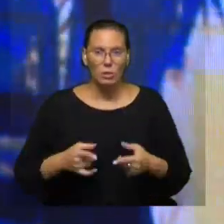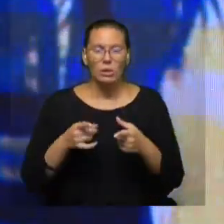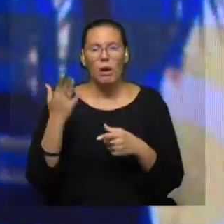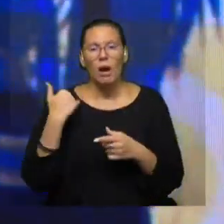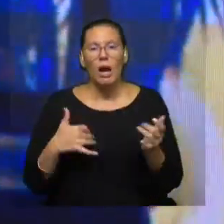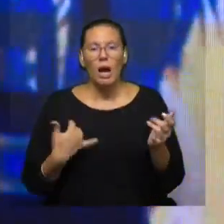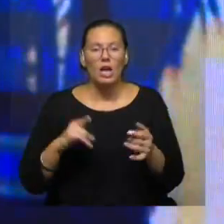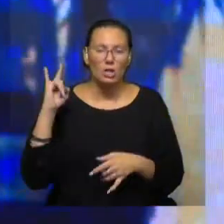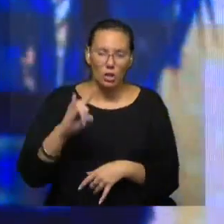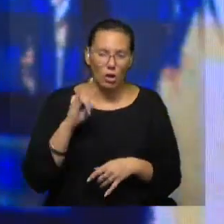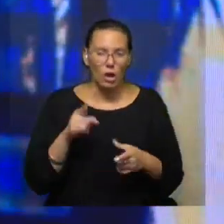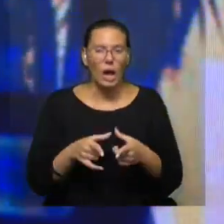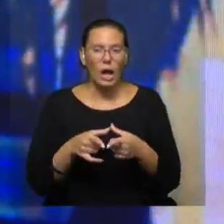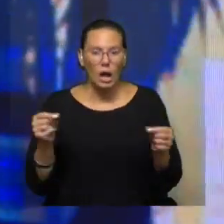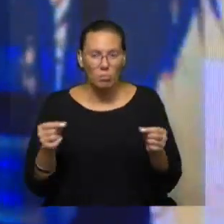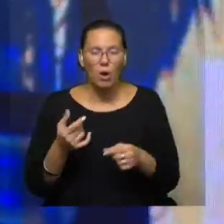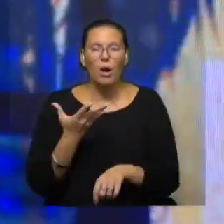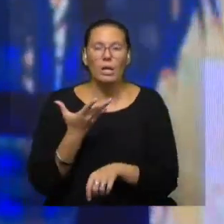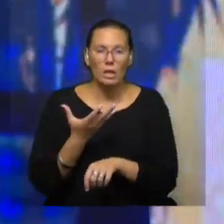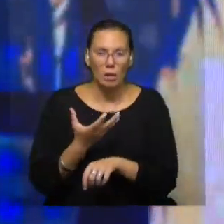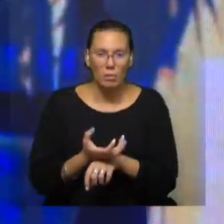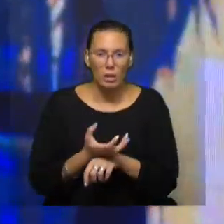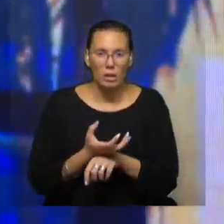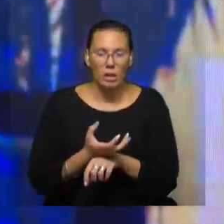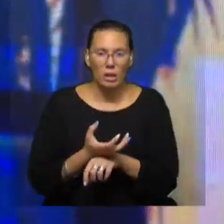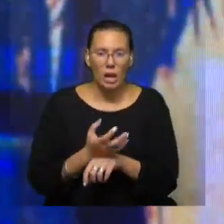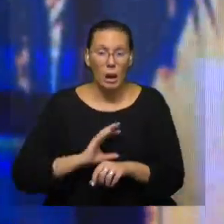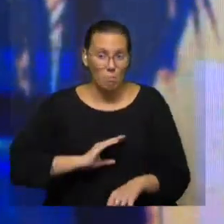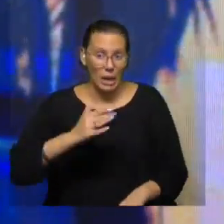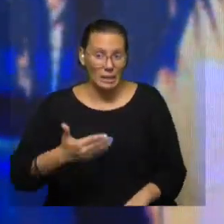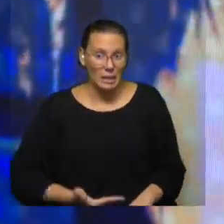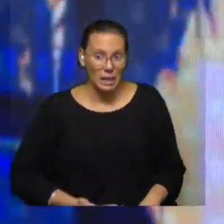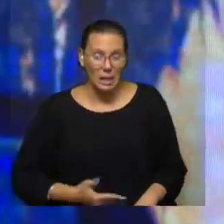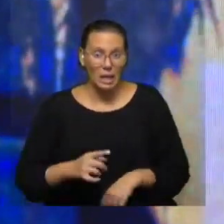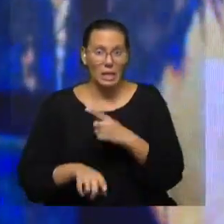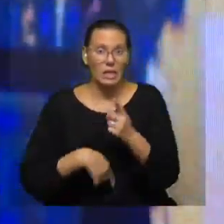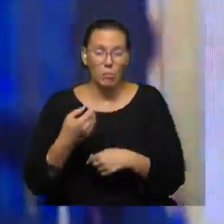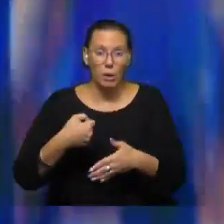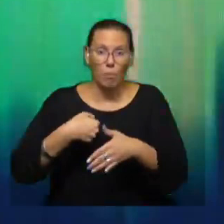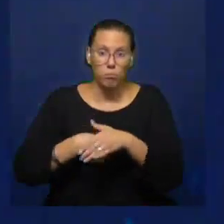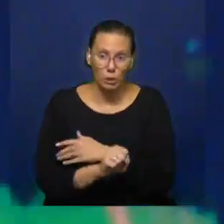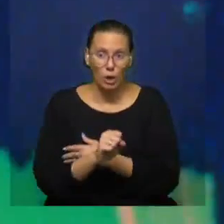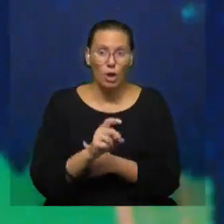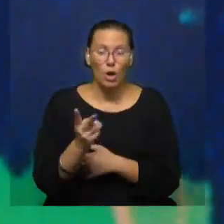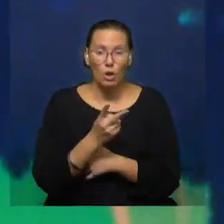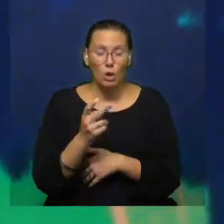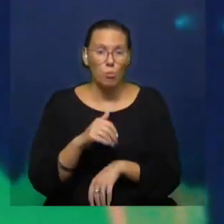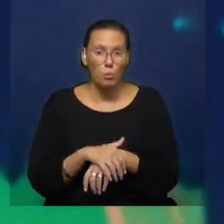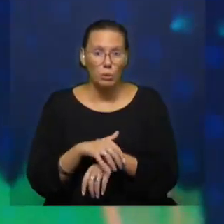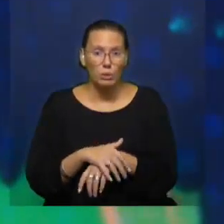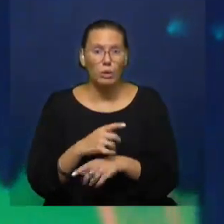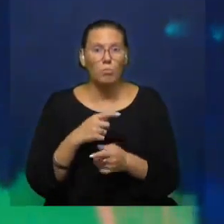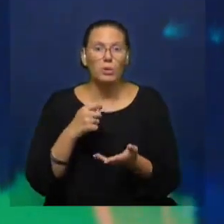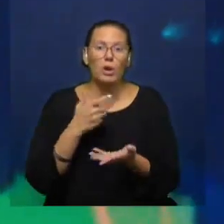otra banda de rock, de hecho grabé el disco de Japón, Acorralando el Viento, embarazada, y después de parir, o sea, con los dos momentos, pero